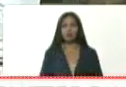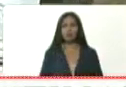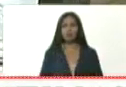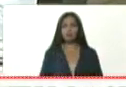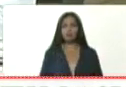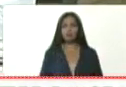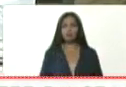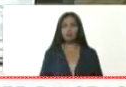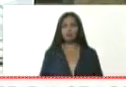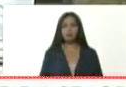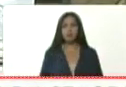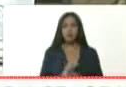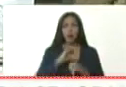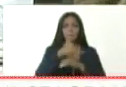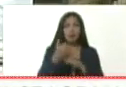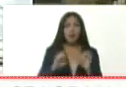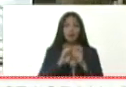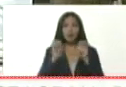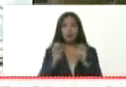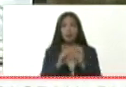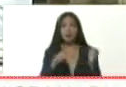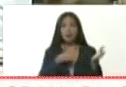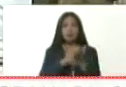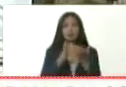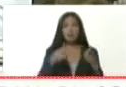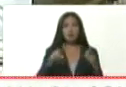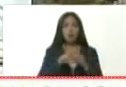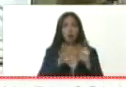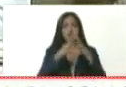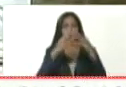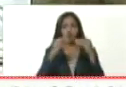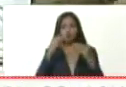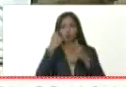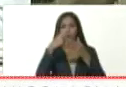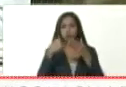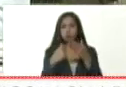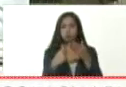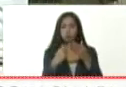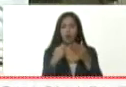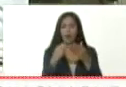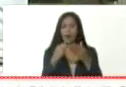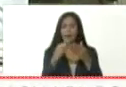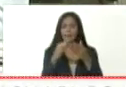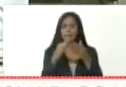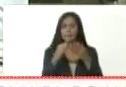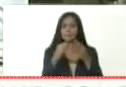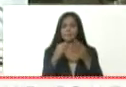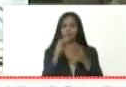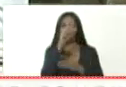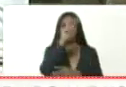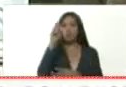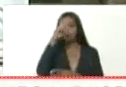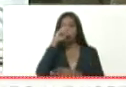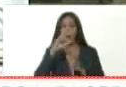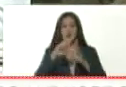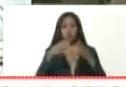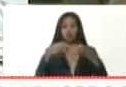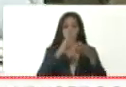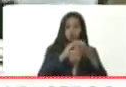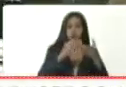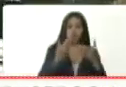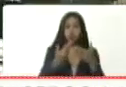para el plan educativo garantizar toda la colección bicentenaria impresa en venezuela